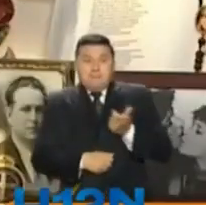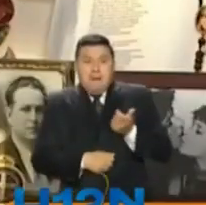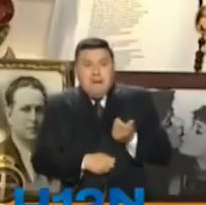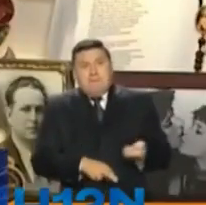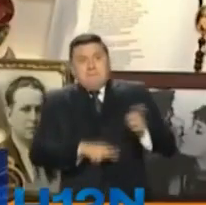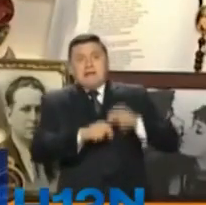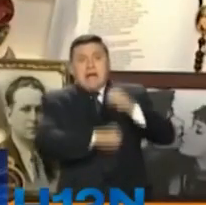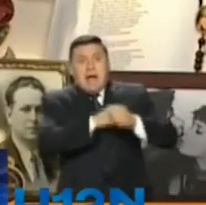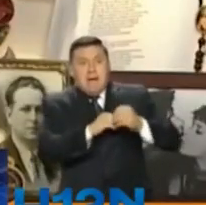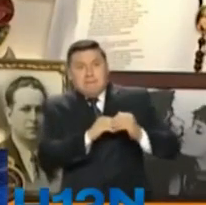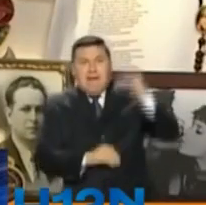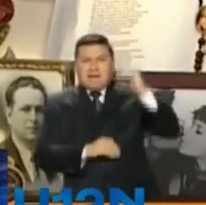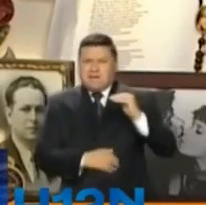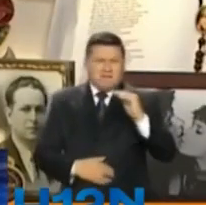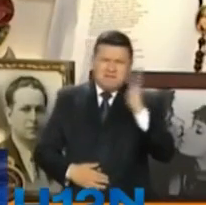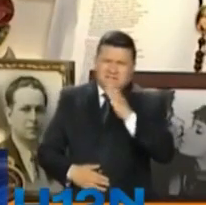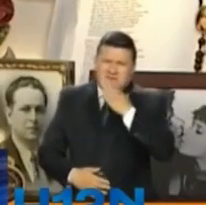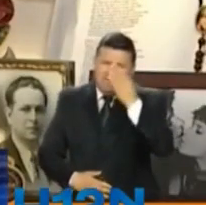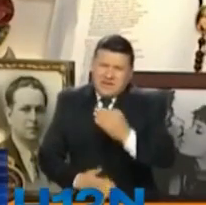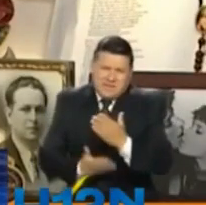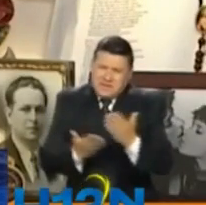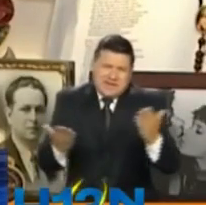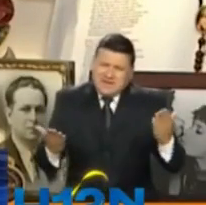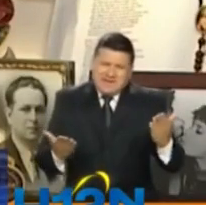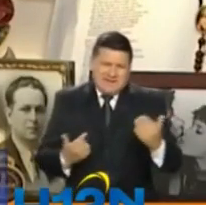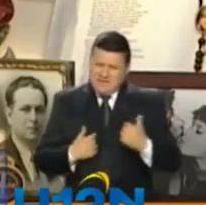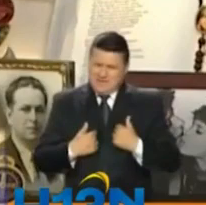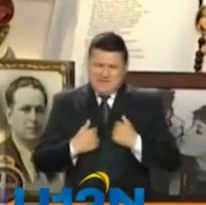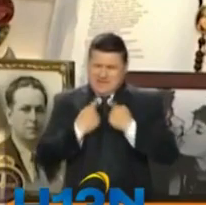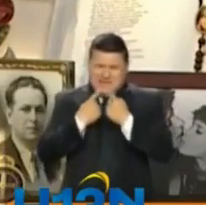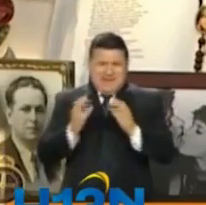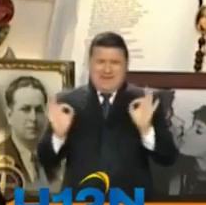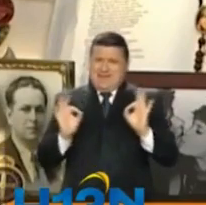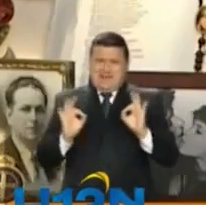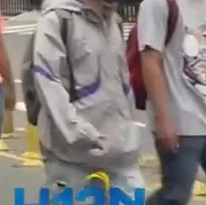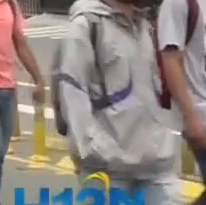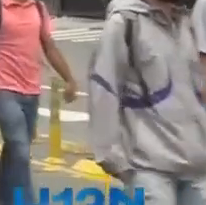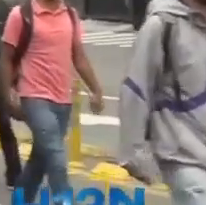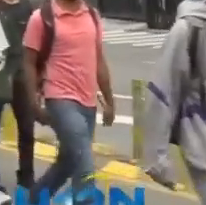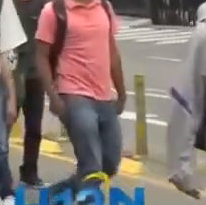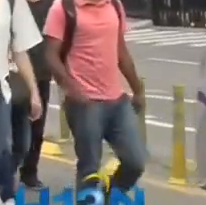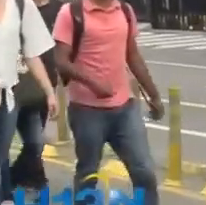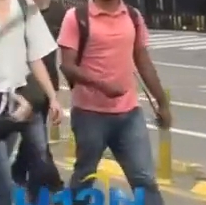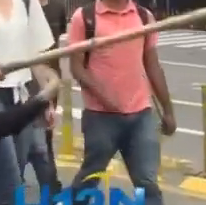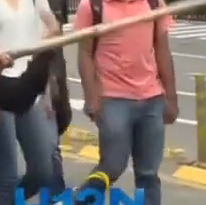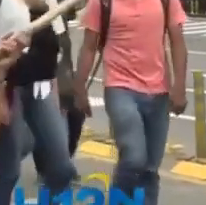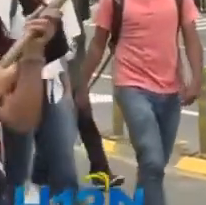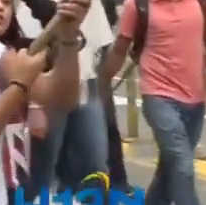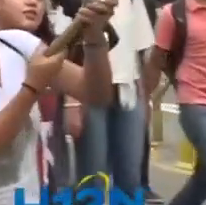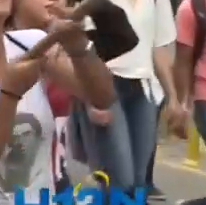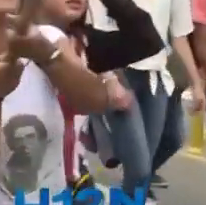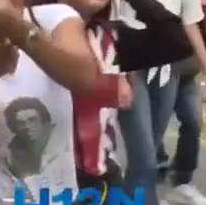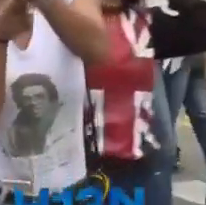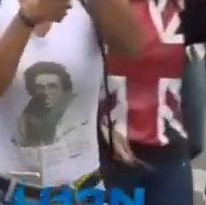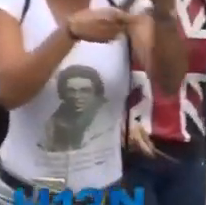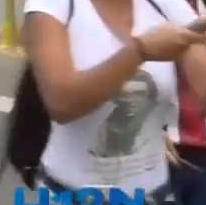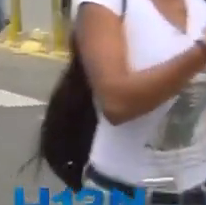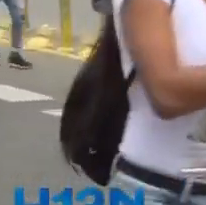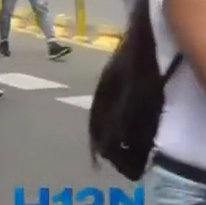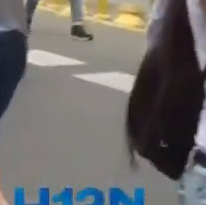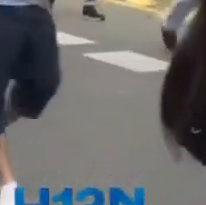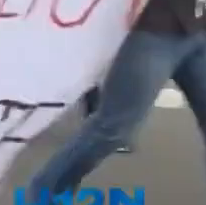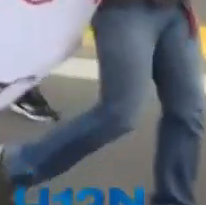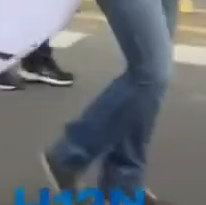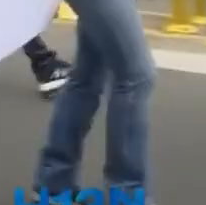No es verdad. No solamente no lo he hecho, sino que he dicho que no estoy de acuerdo. Se refirió a la propuesta de pagar menos salario a